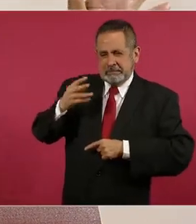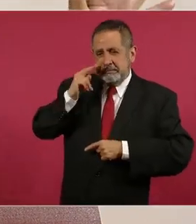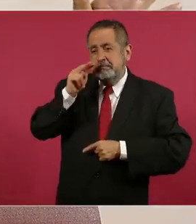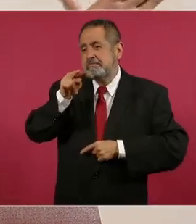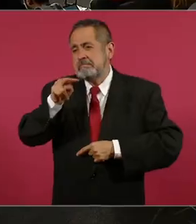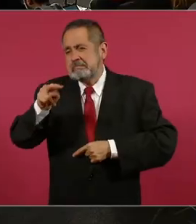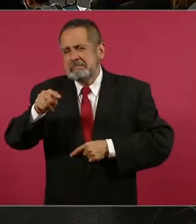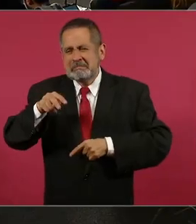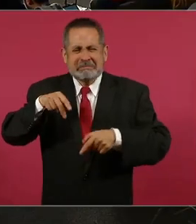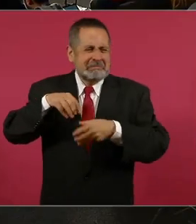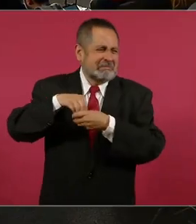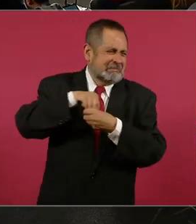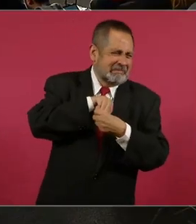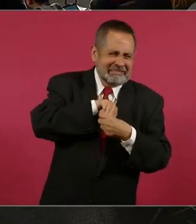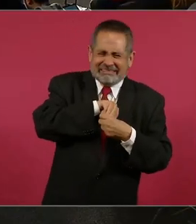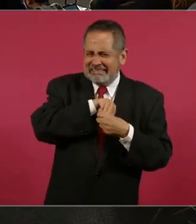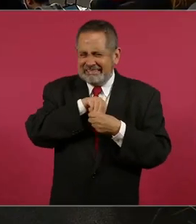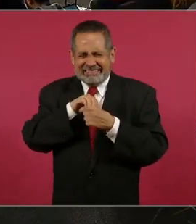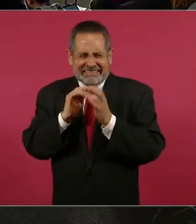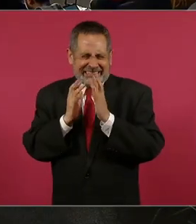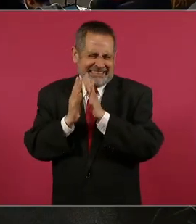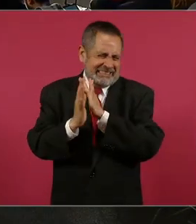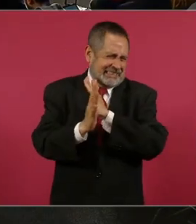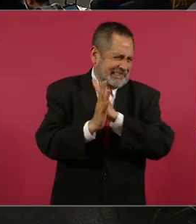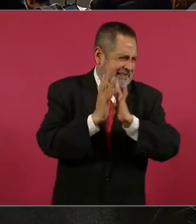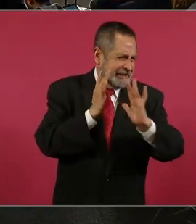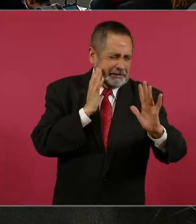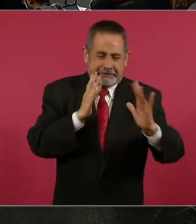no se podía caminar en el centro.